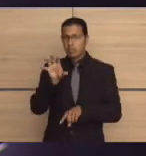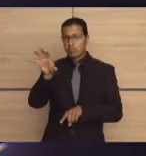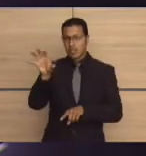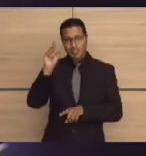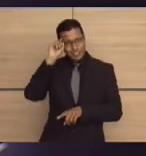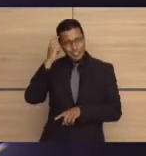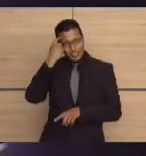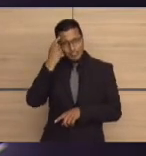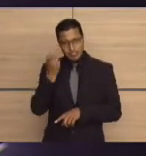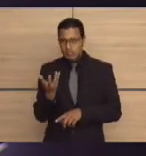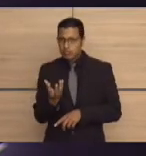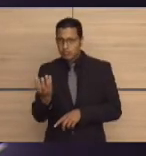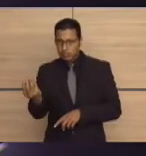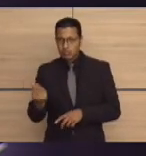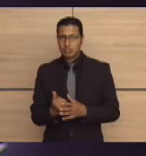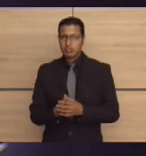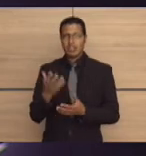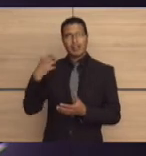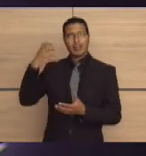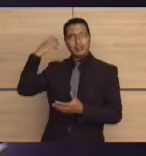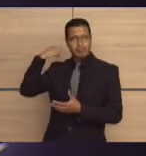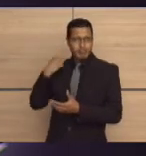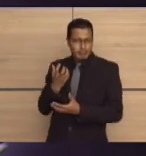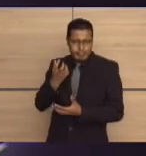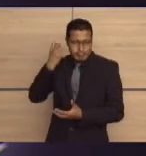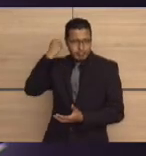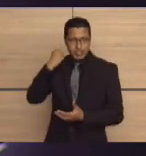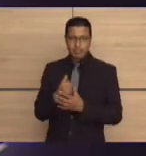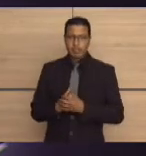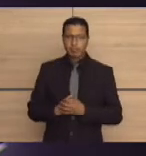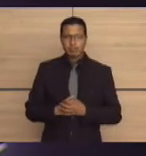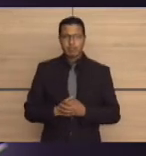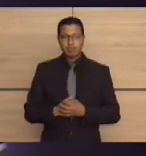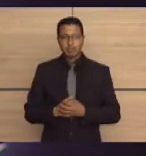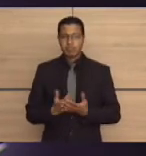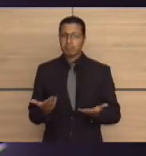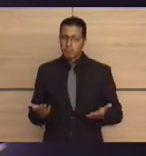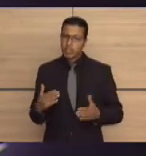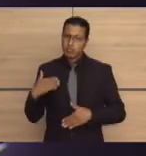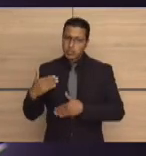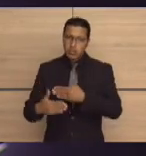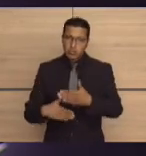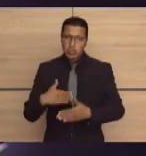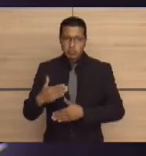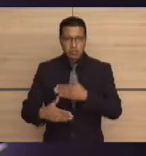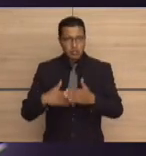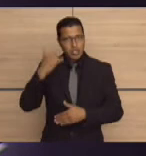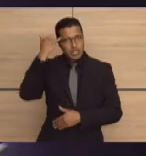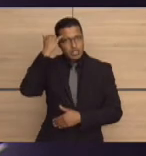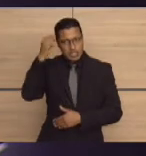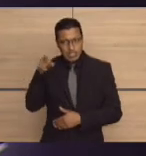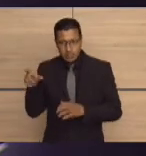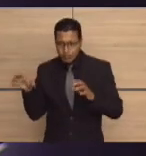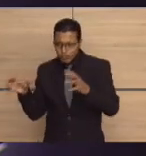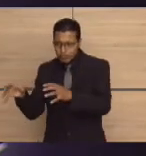una gobernación, en los primeros tiempos de nuestra historia. Bueno, y fue llegando la idea de que de todo eso había